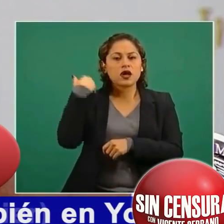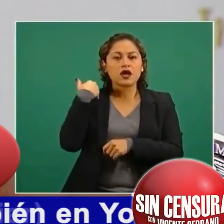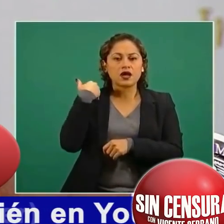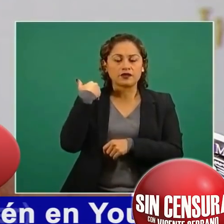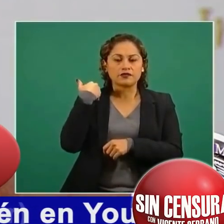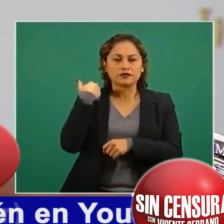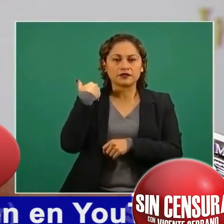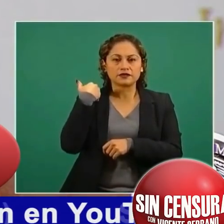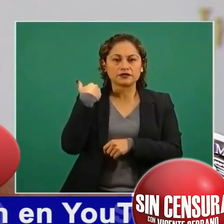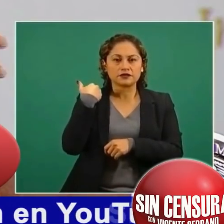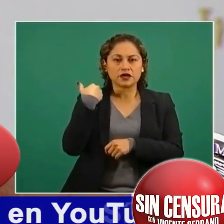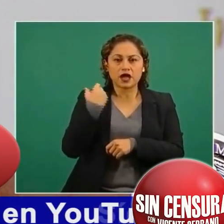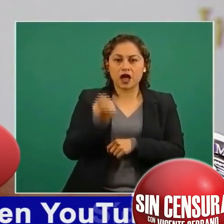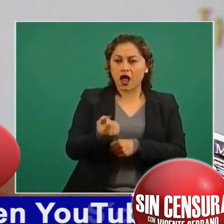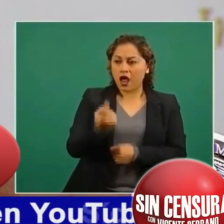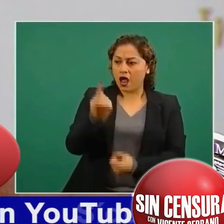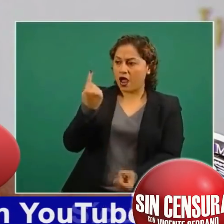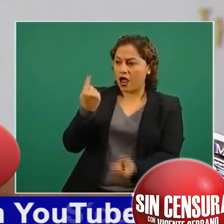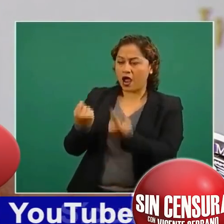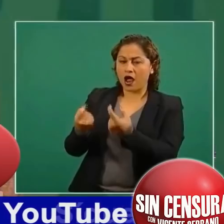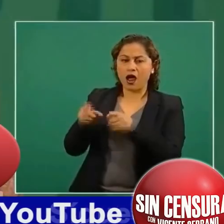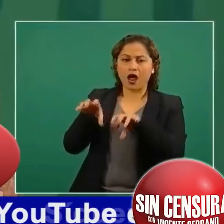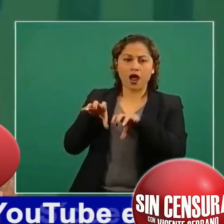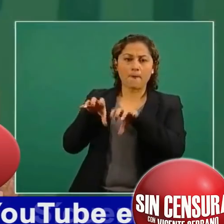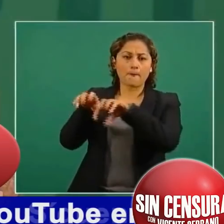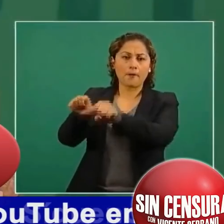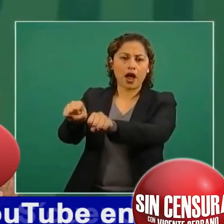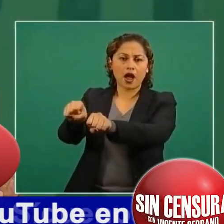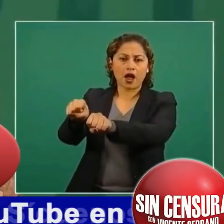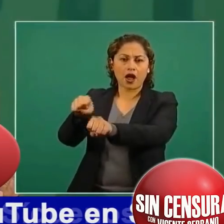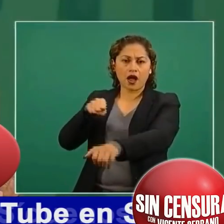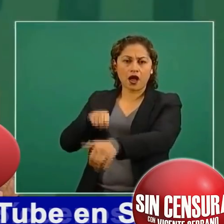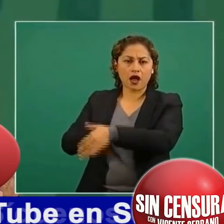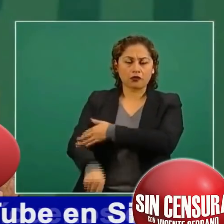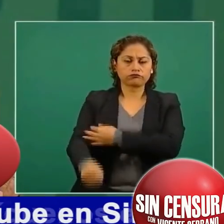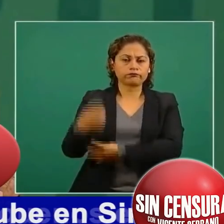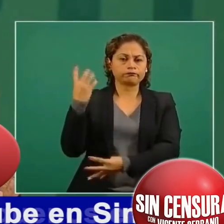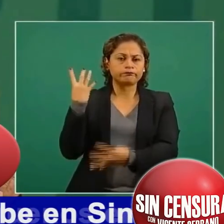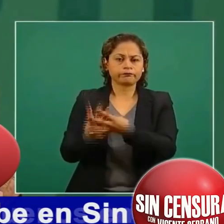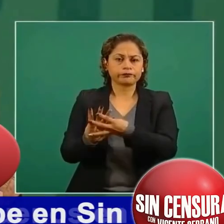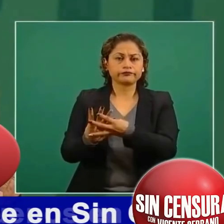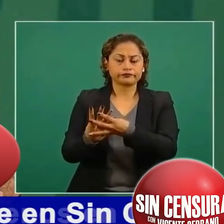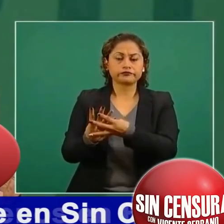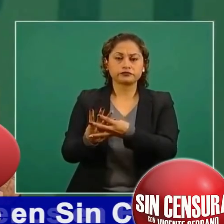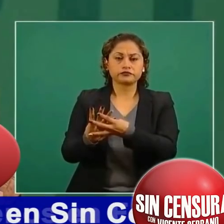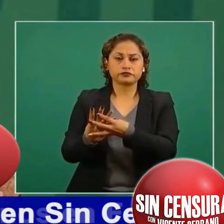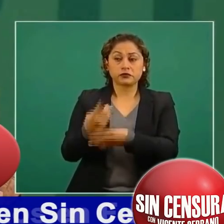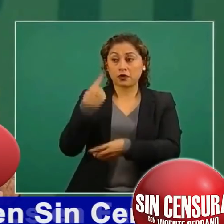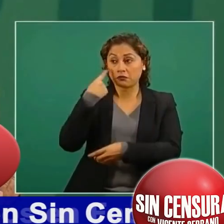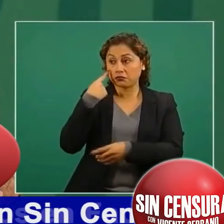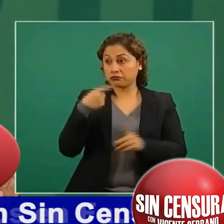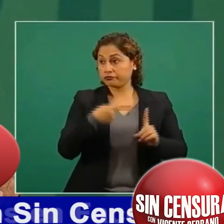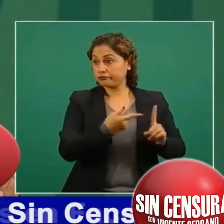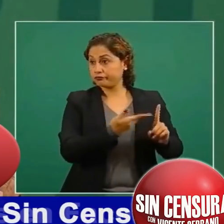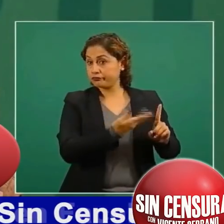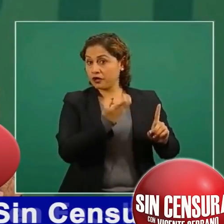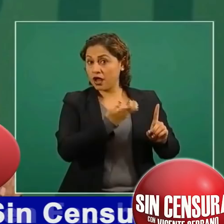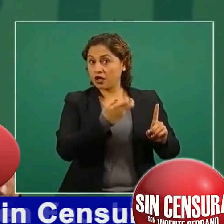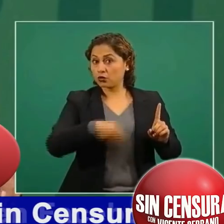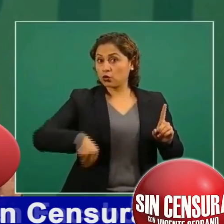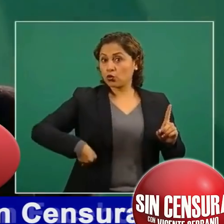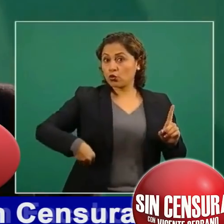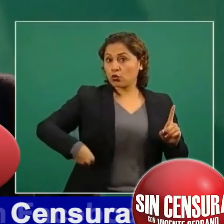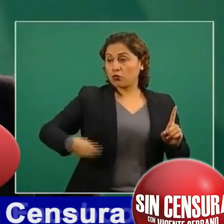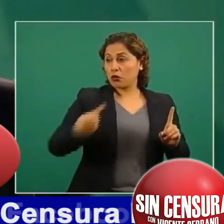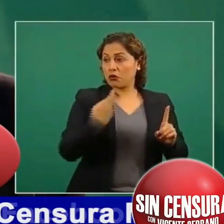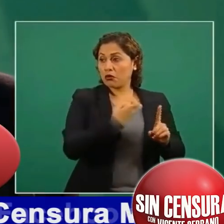algunos, utilizaban chivos expiatorios y luego ellos hacían lo mismo